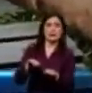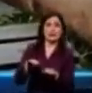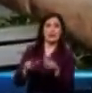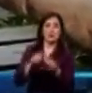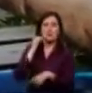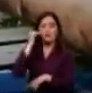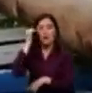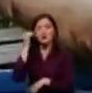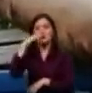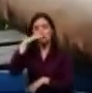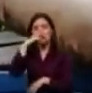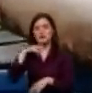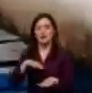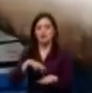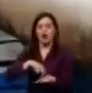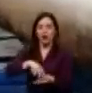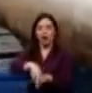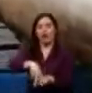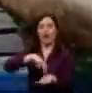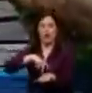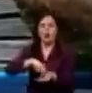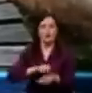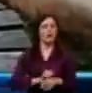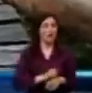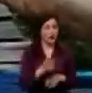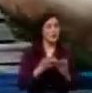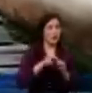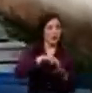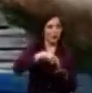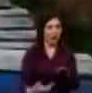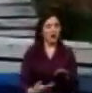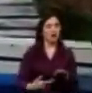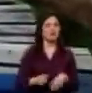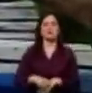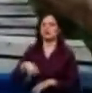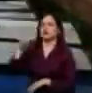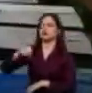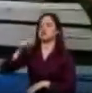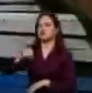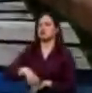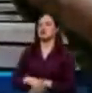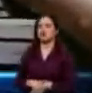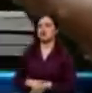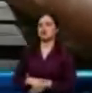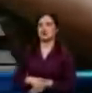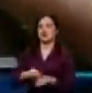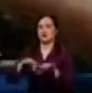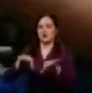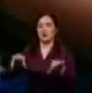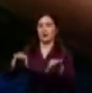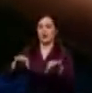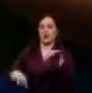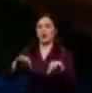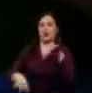que tenemos que hacer la travesía. ¿Ha sucedido algún día alguna cosa aquí? ¿Se ha caído alguien? Sí, es que a veces se caen las tablas y